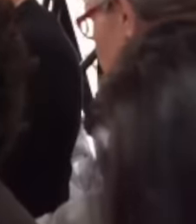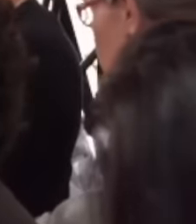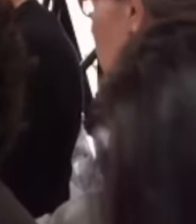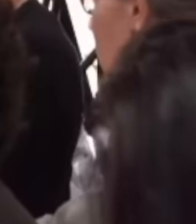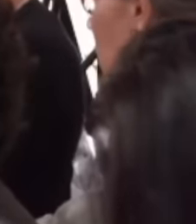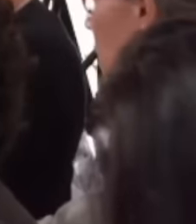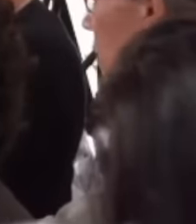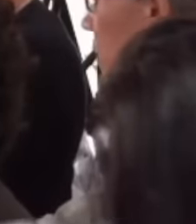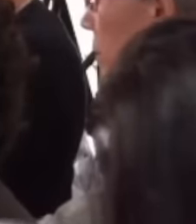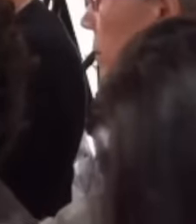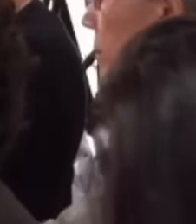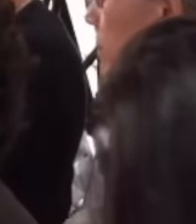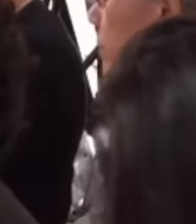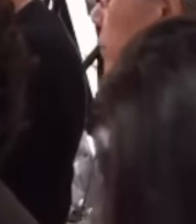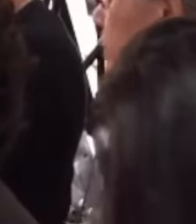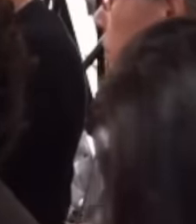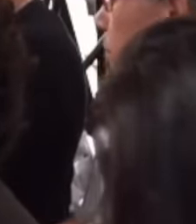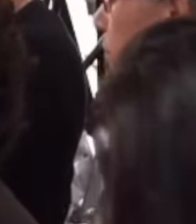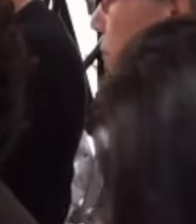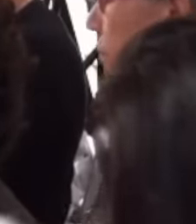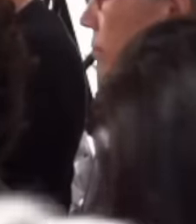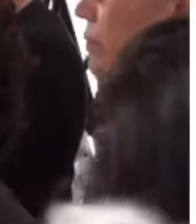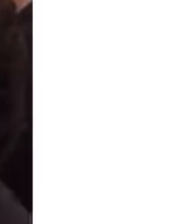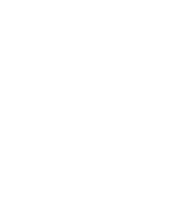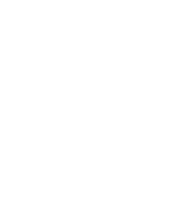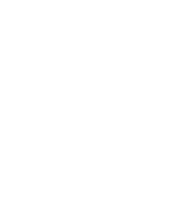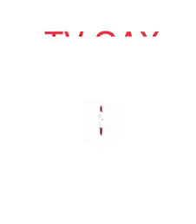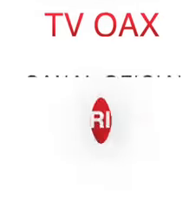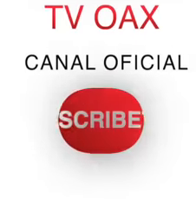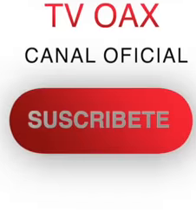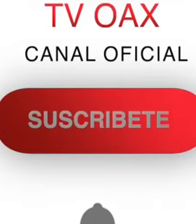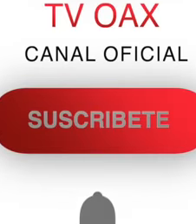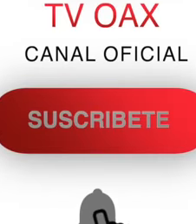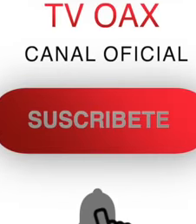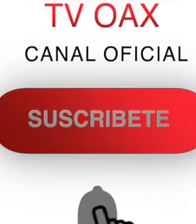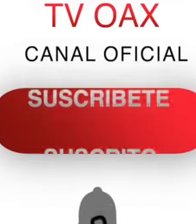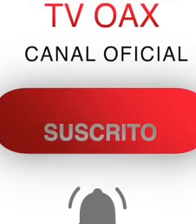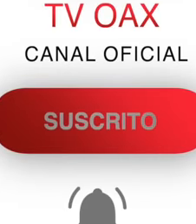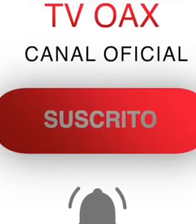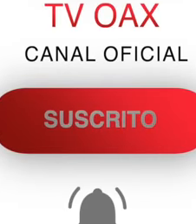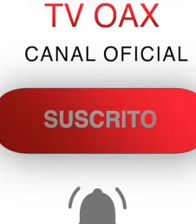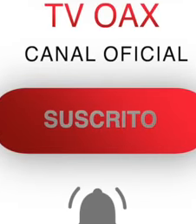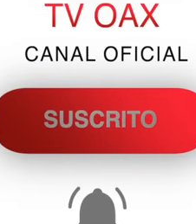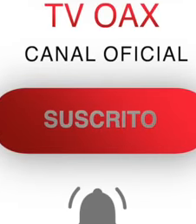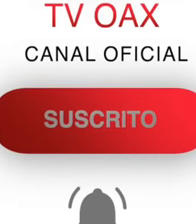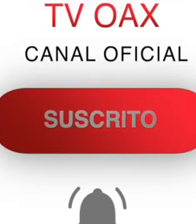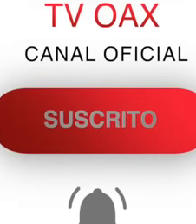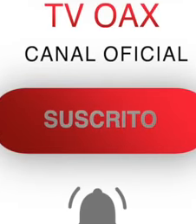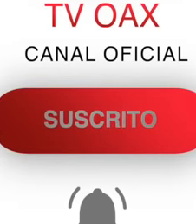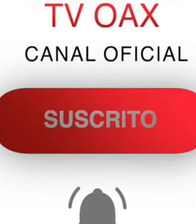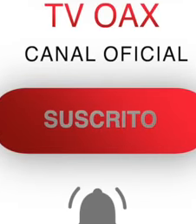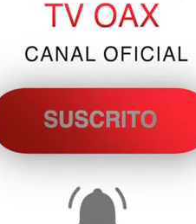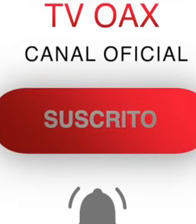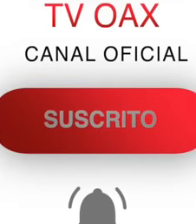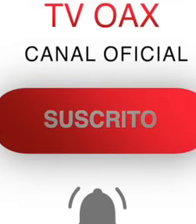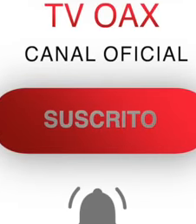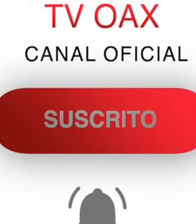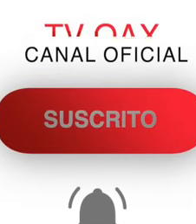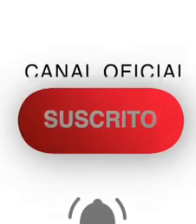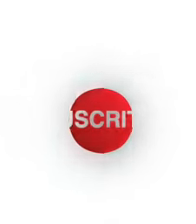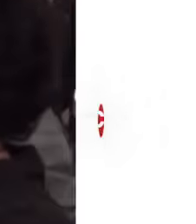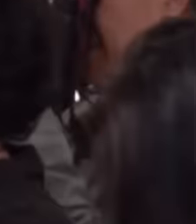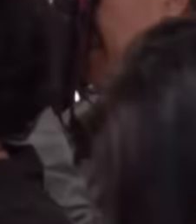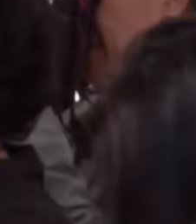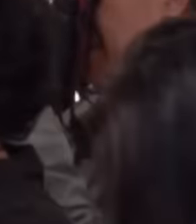tenores está Gómez Naredo, está Álvaro Delgado, están demandados también Nacho Rodríguez de Chapucero,